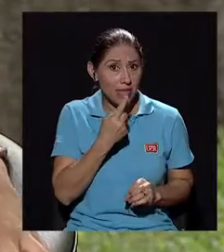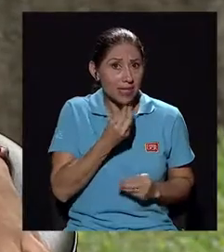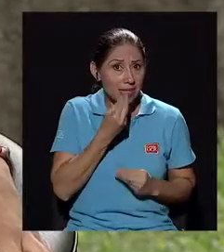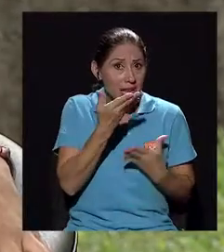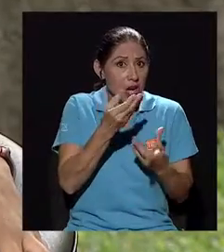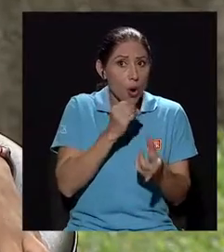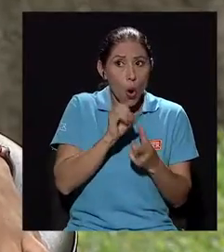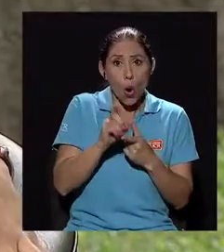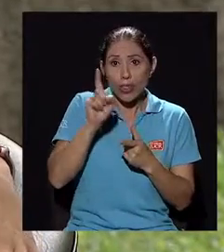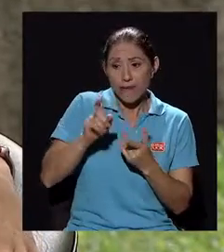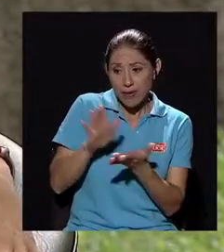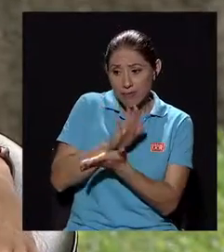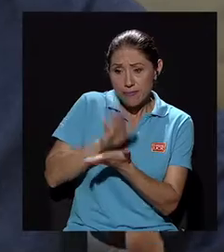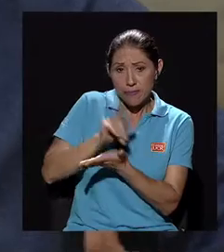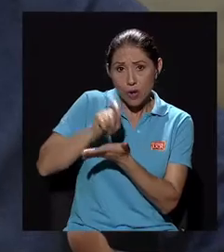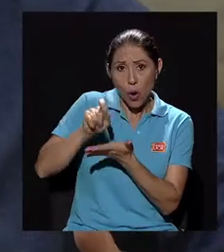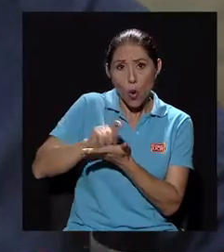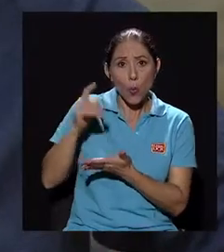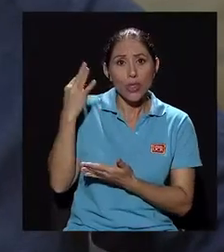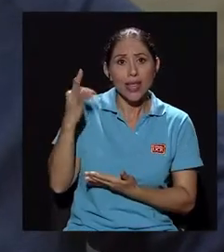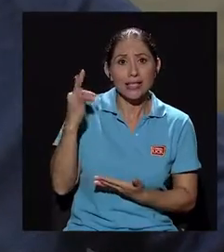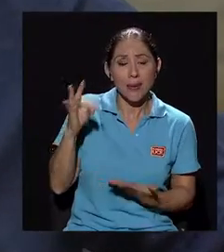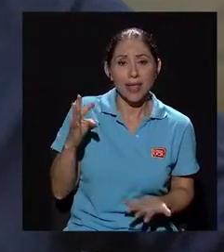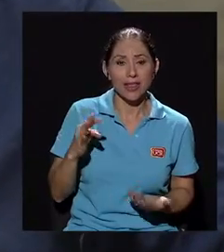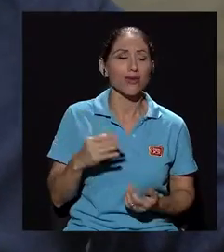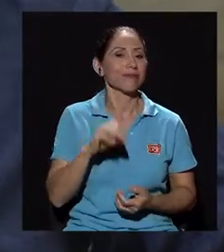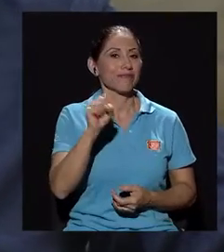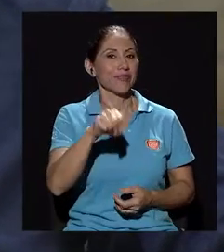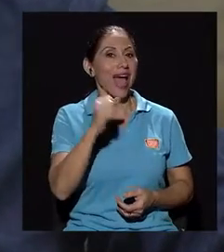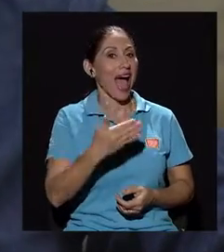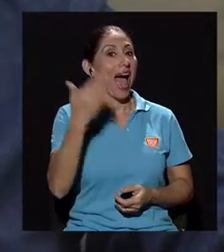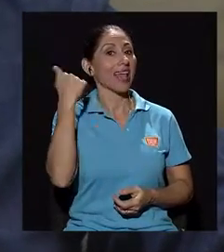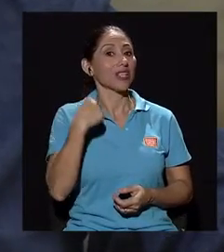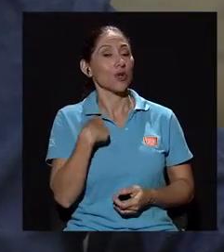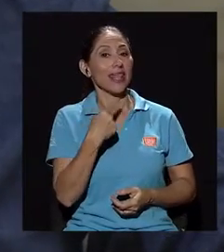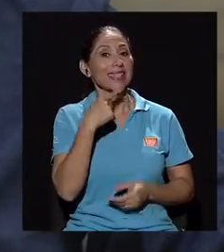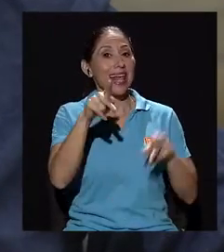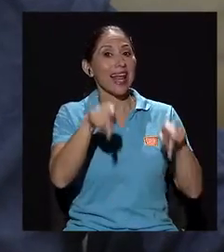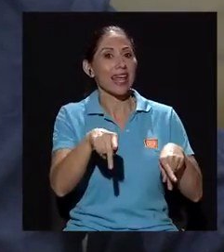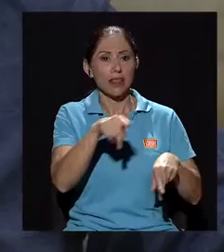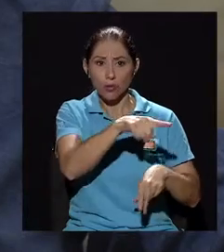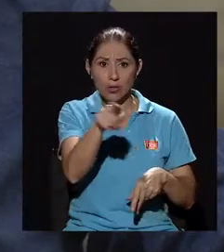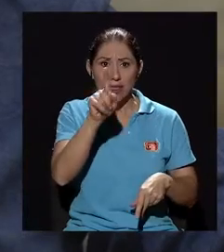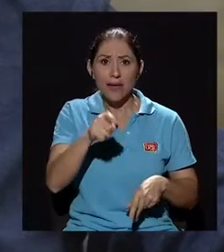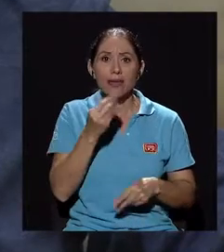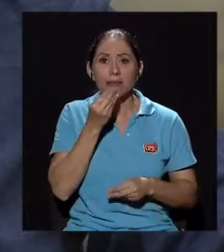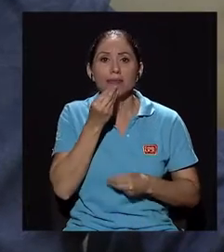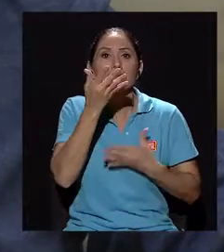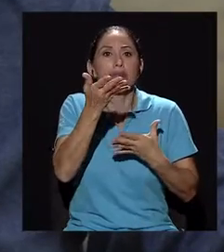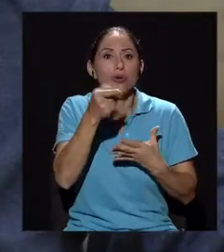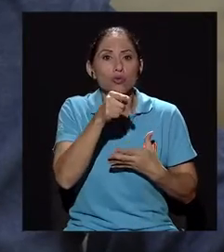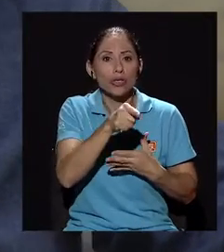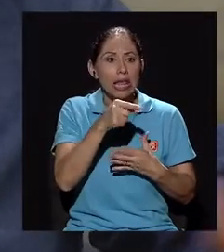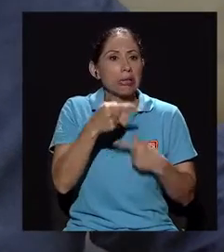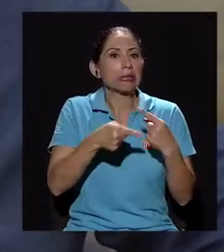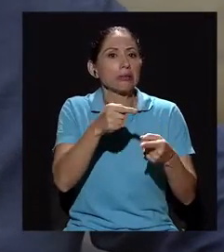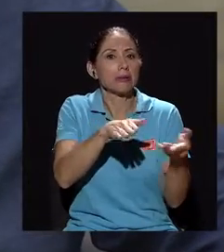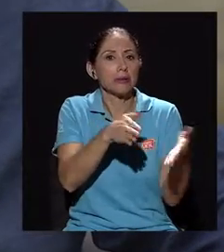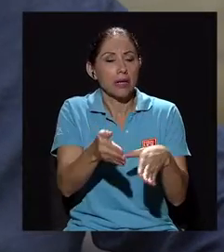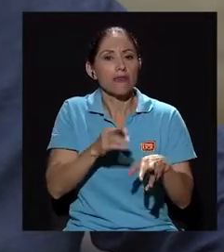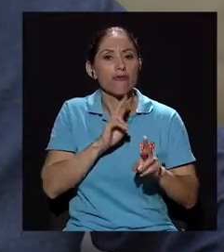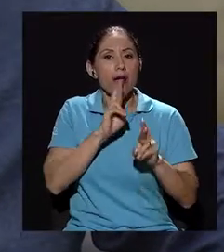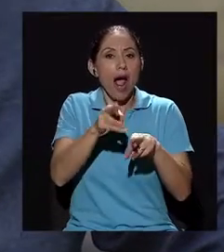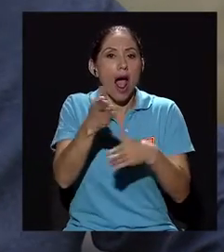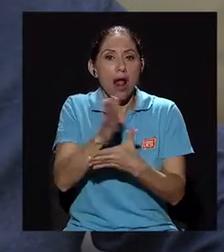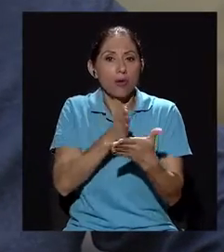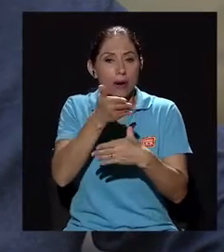sea, yo sé que, o sea, yo antes le decía a la gente, mire, dígalo, ¿verdad? Sin embargo, a veces cuando existen este tipo